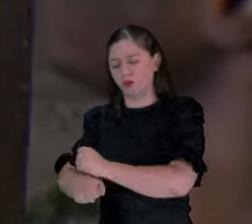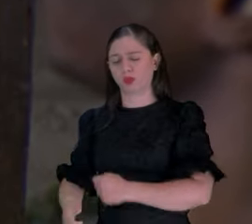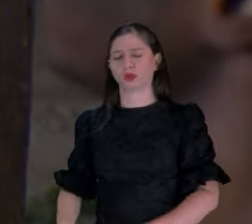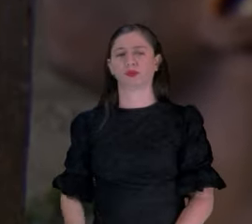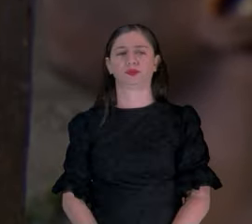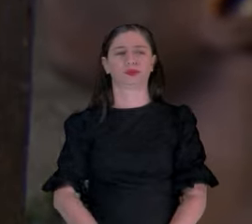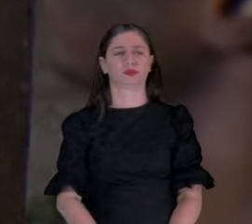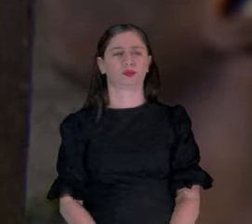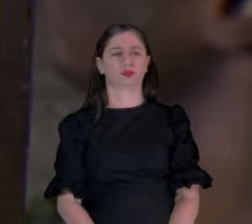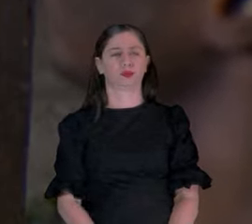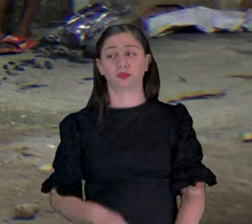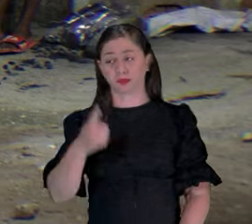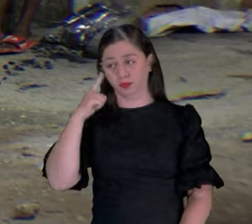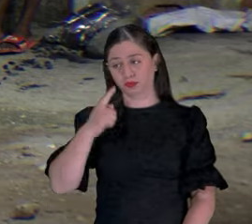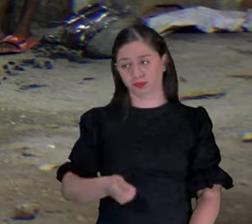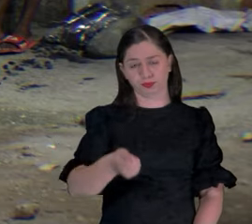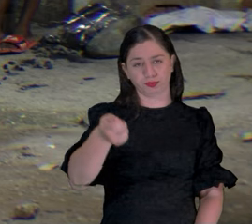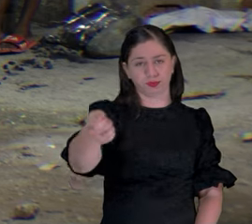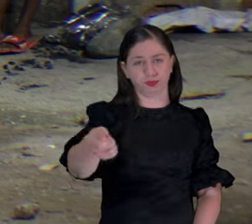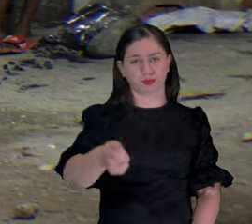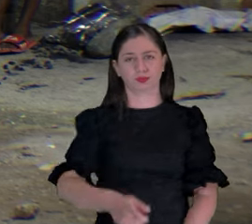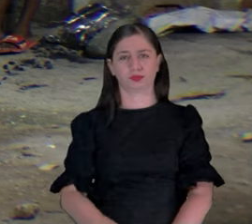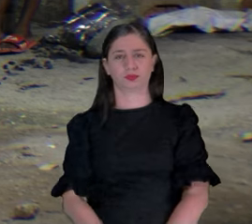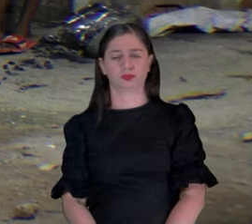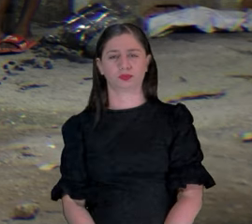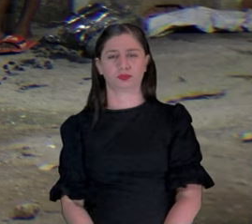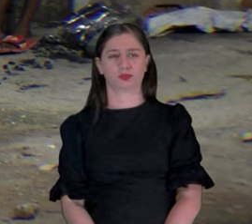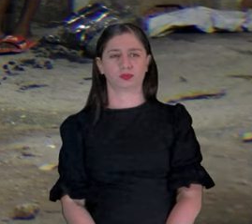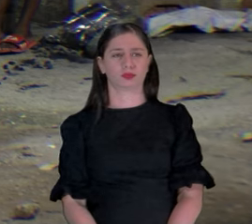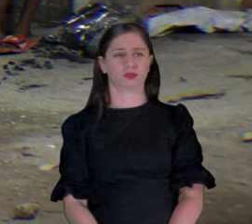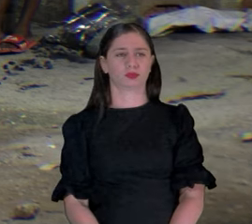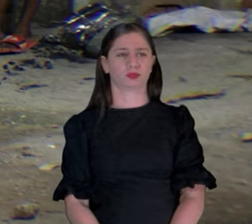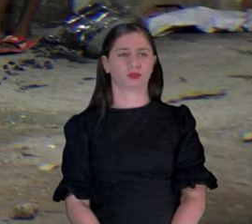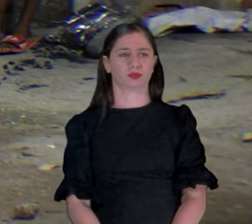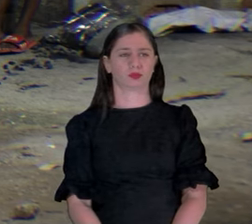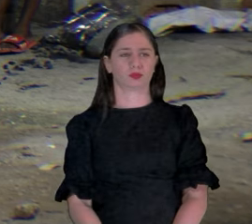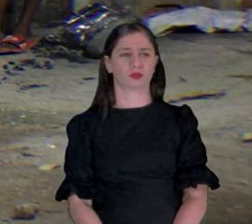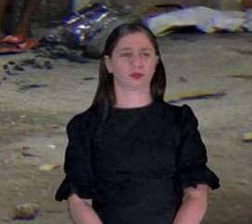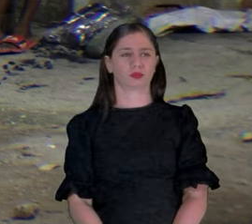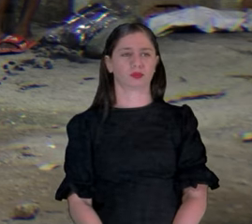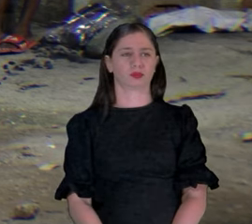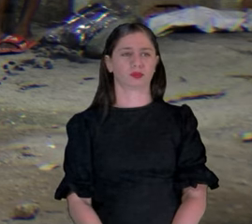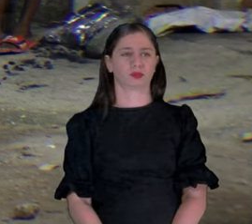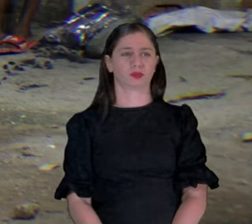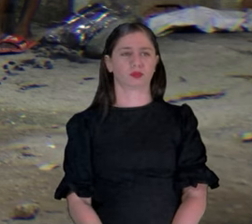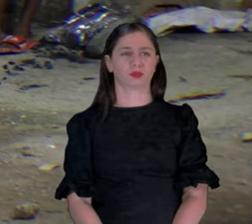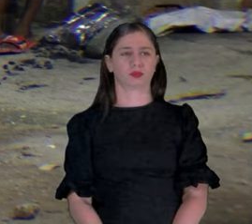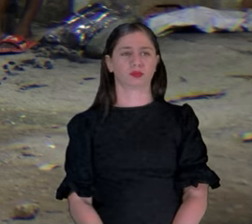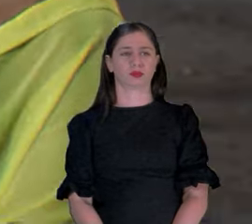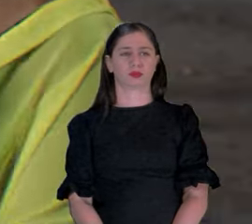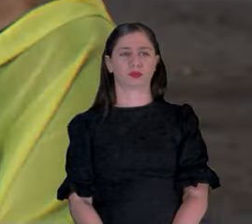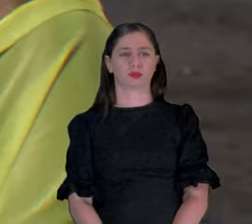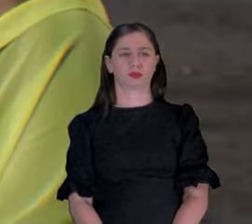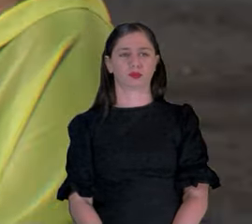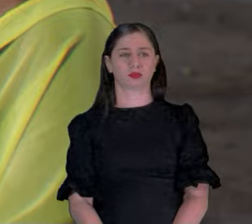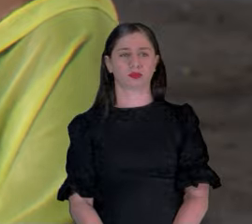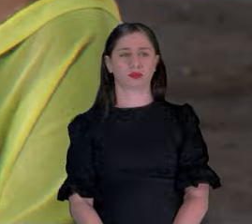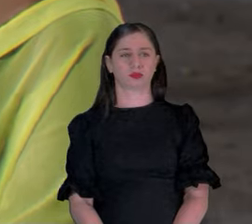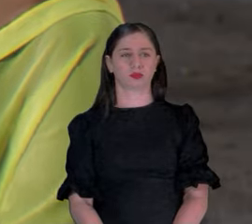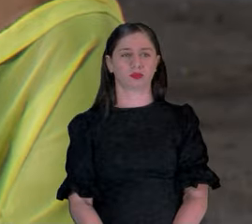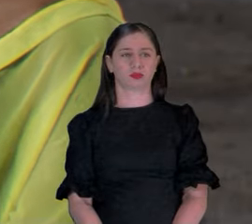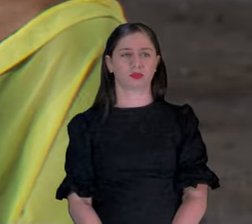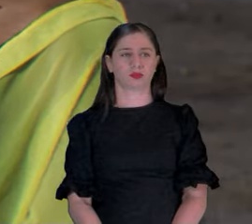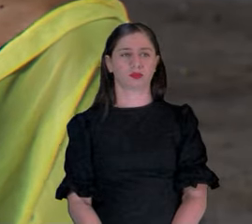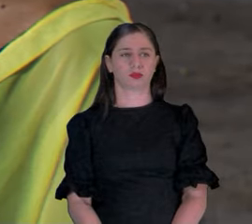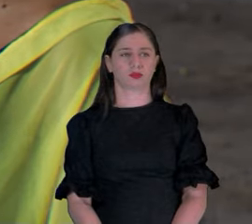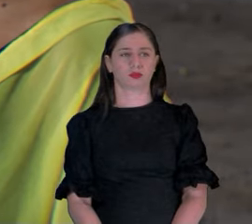entrenando juicioso y verá. Don Brando. Vivo pensando en qué pasará. Noche